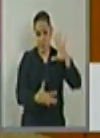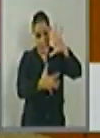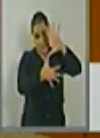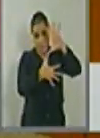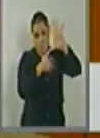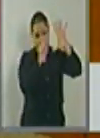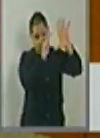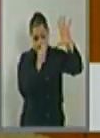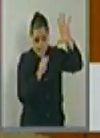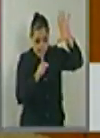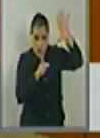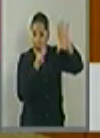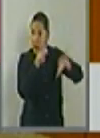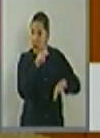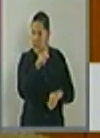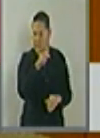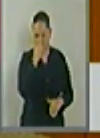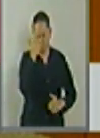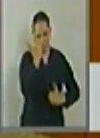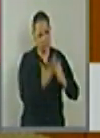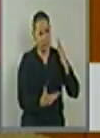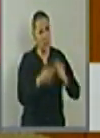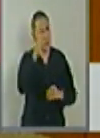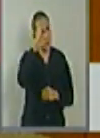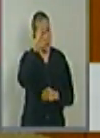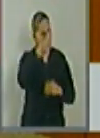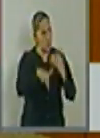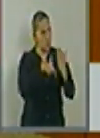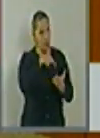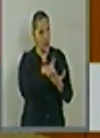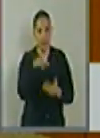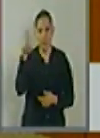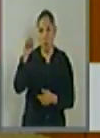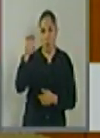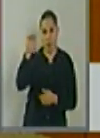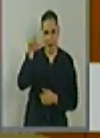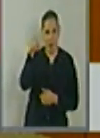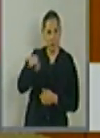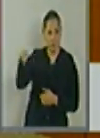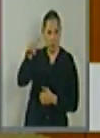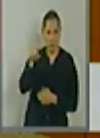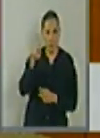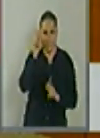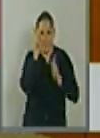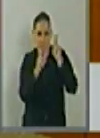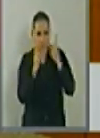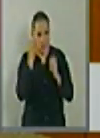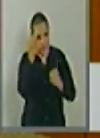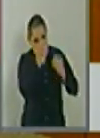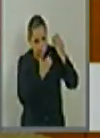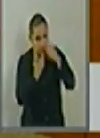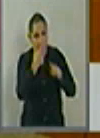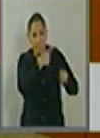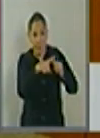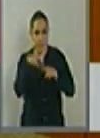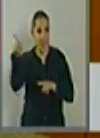lo consignó la misión de visitantes extranjeros de la OEA en su informe final.